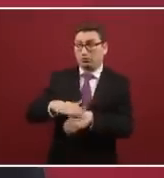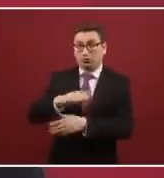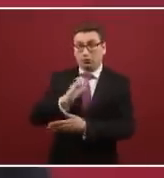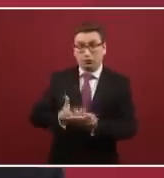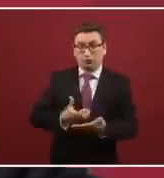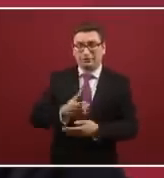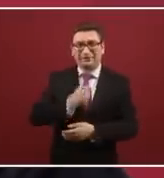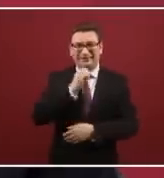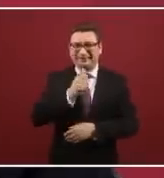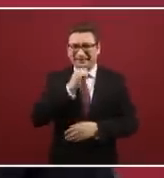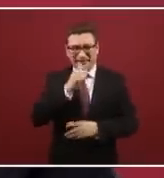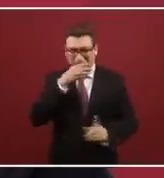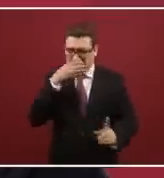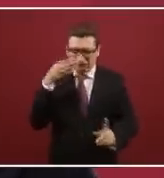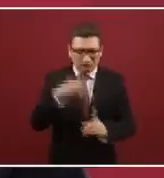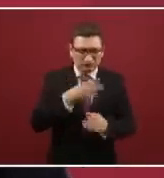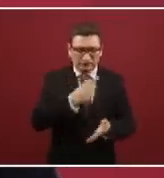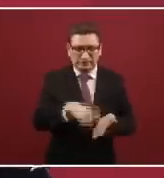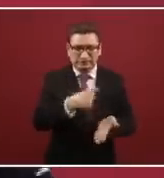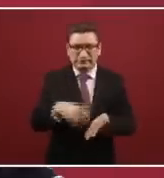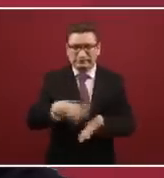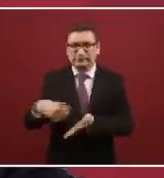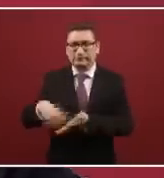y había